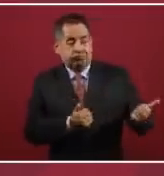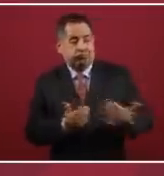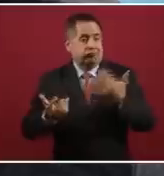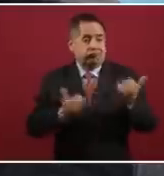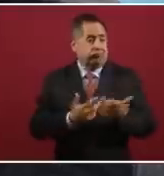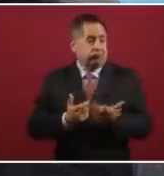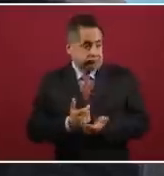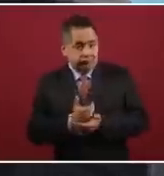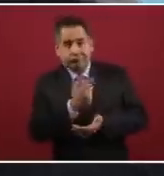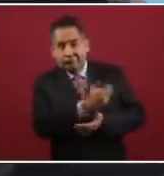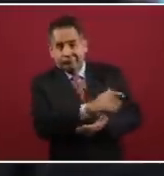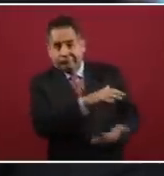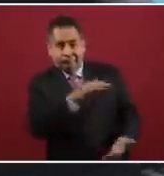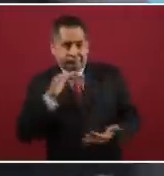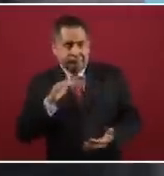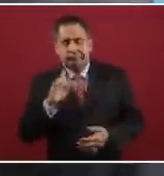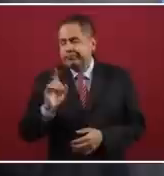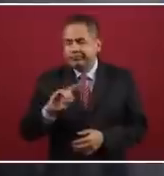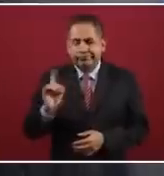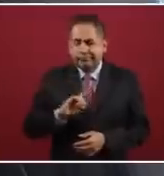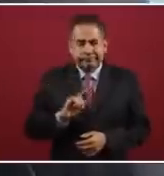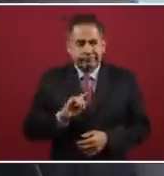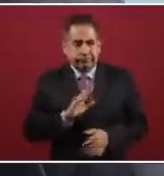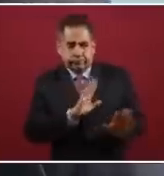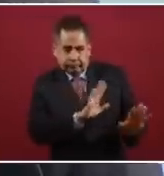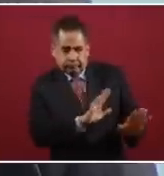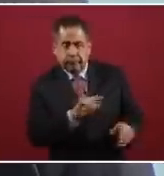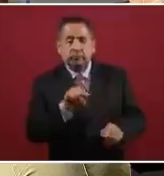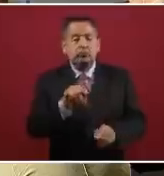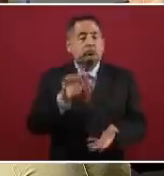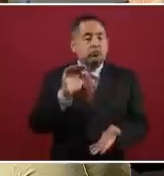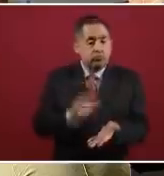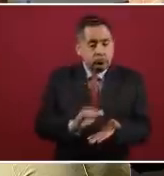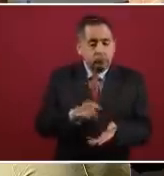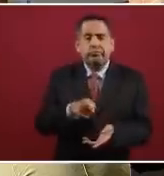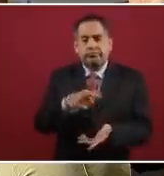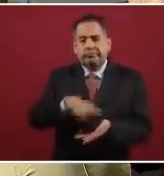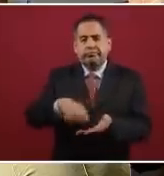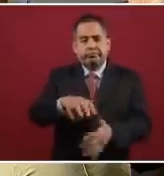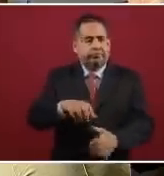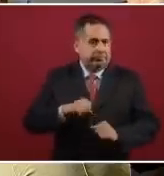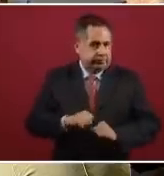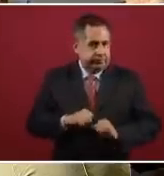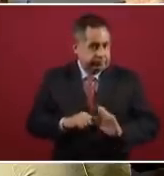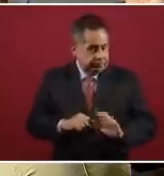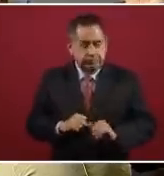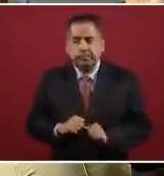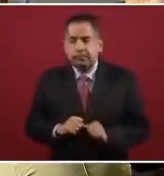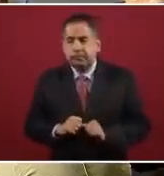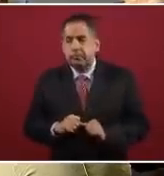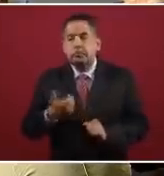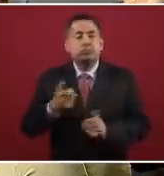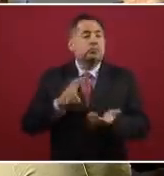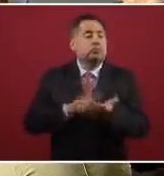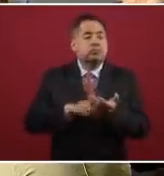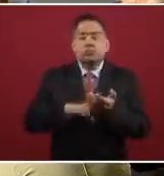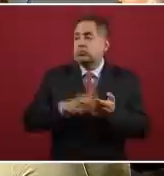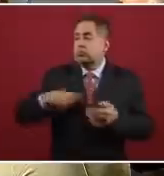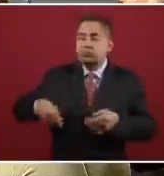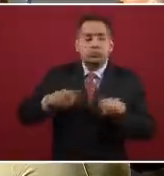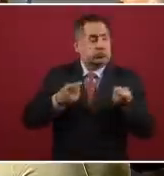grandes cosechas. Pero por lo que hace al consumo, no establecemos precios